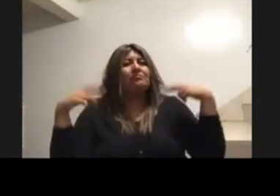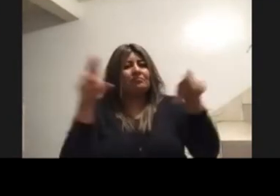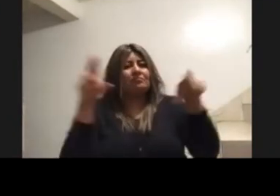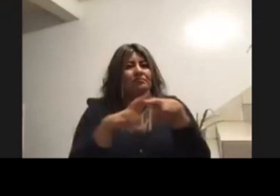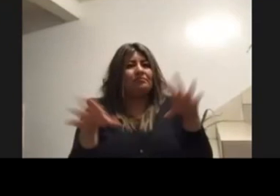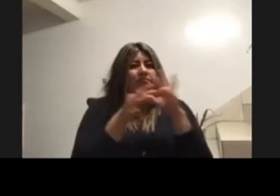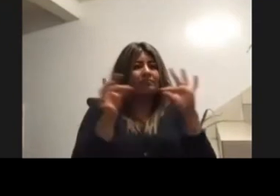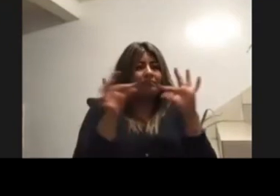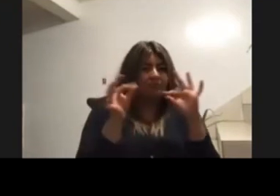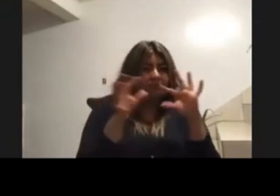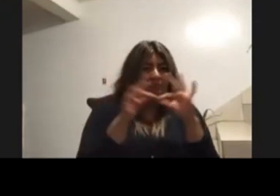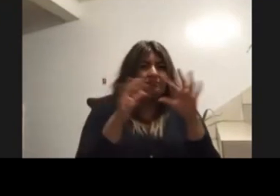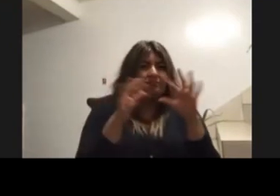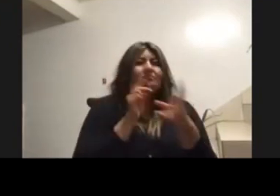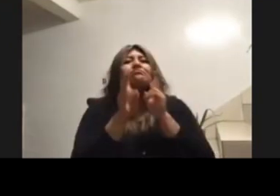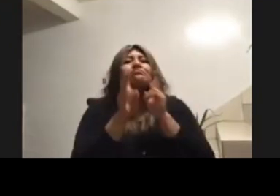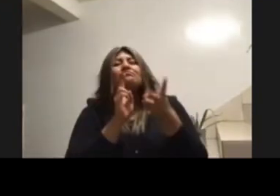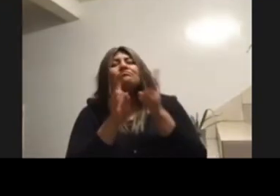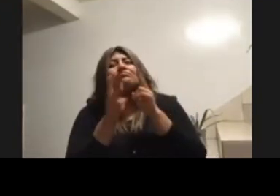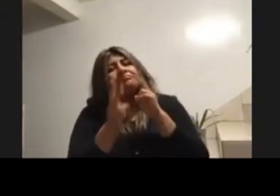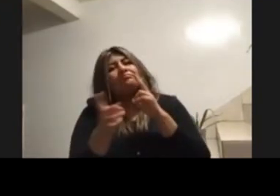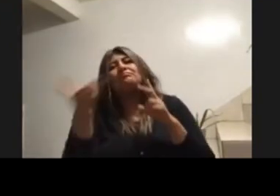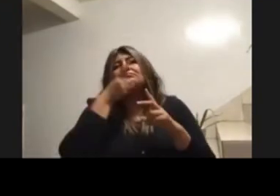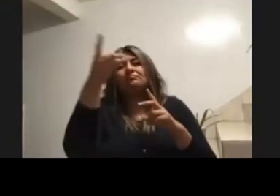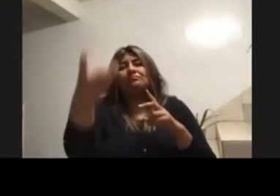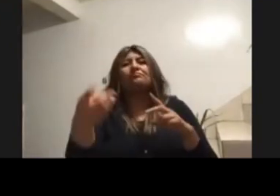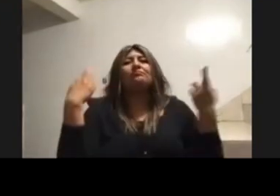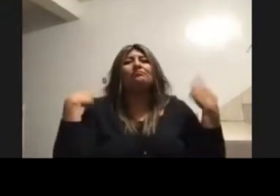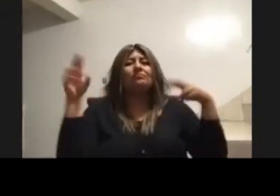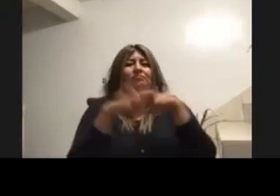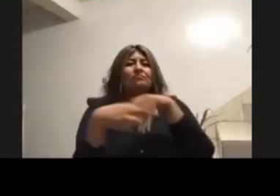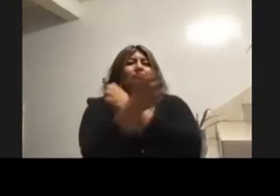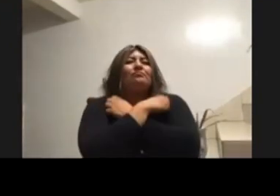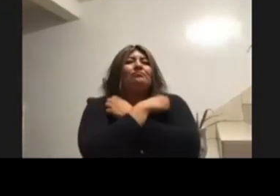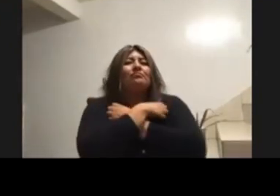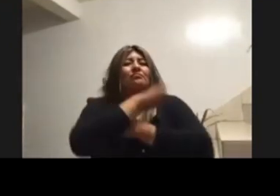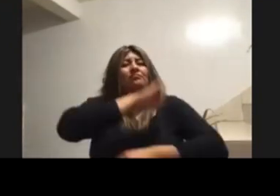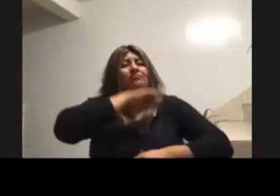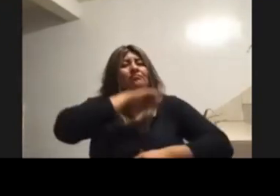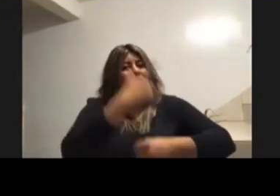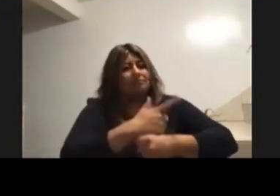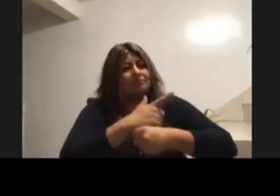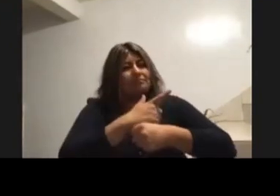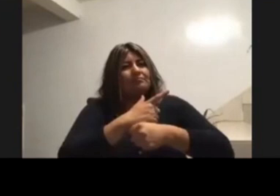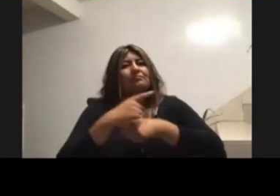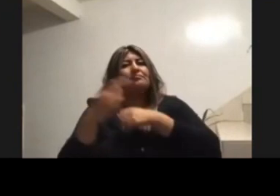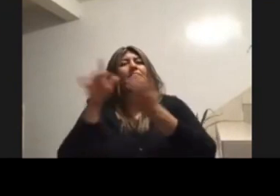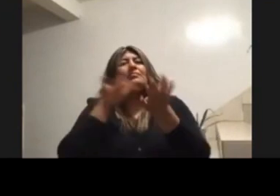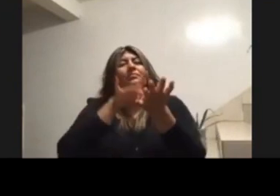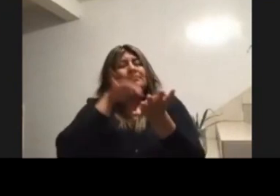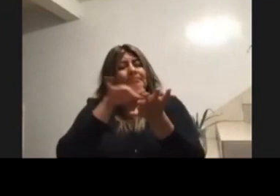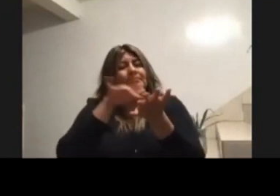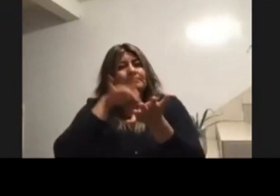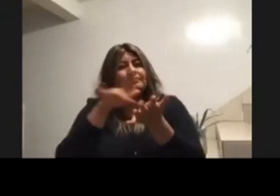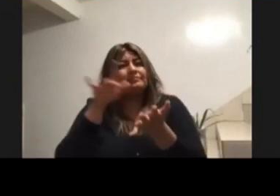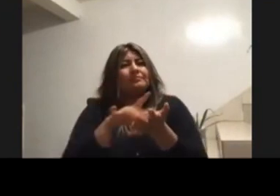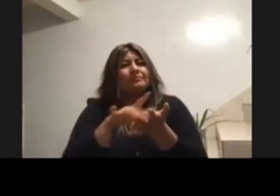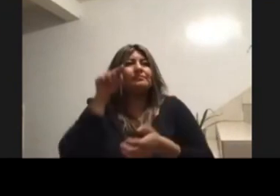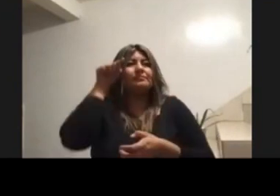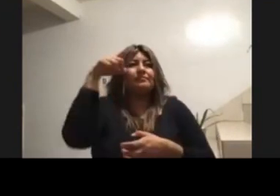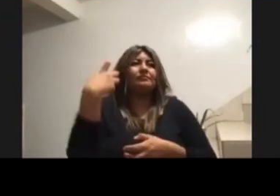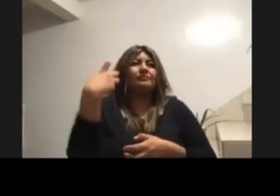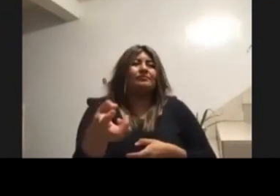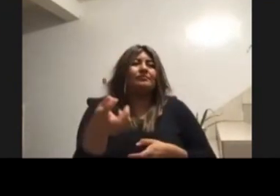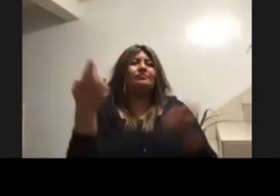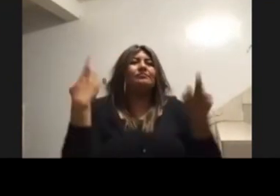educación especial de apoyo, porque los maestros que están frente a grupo de manera más natural lo hacen, ¿no? Ellos están todo el día frente a